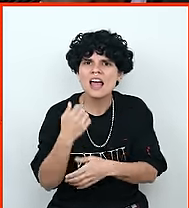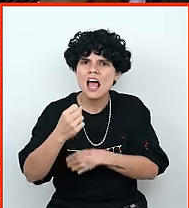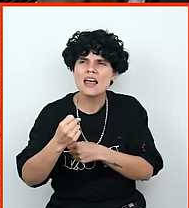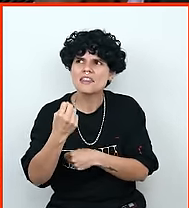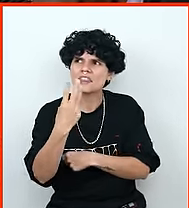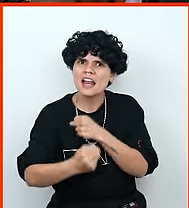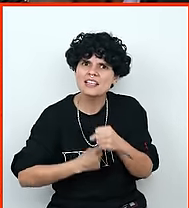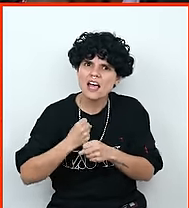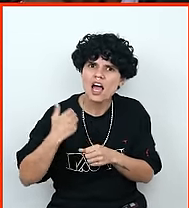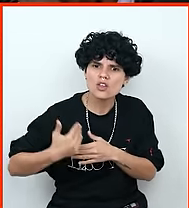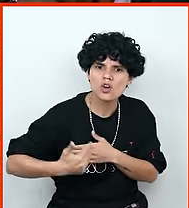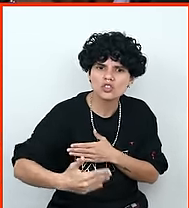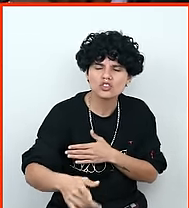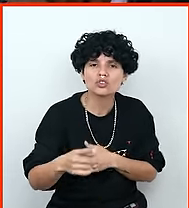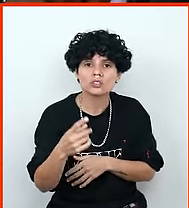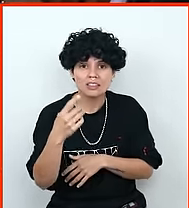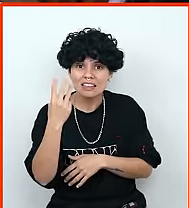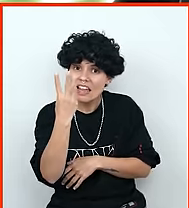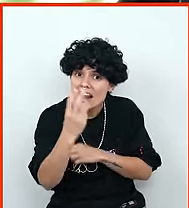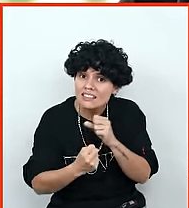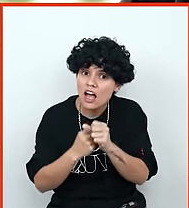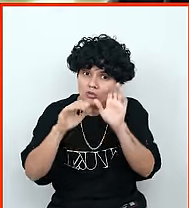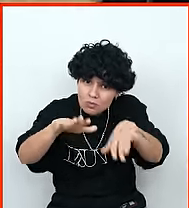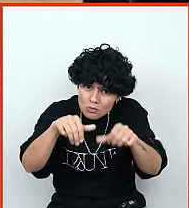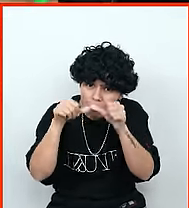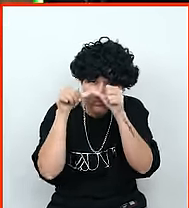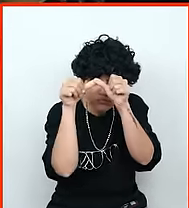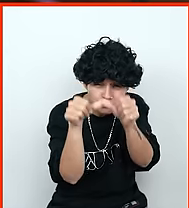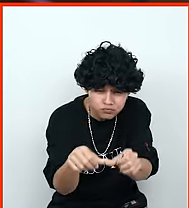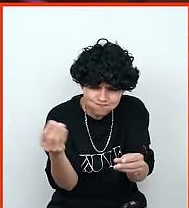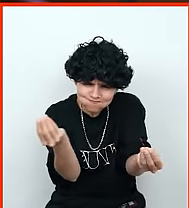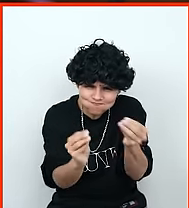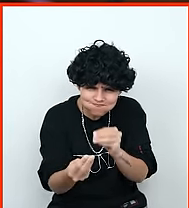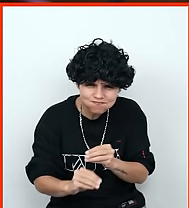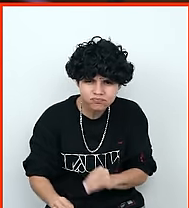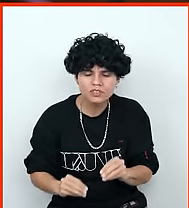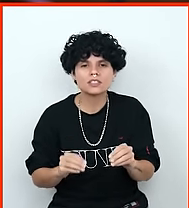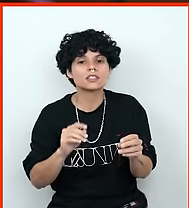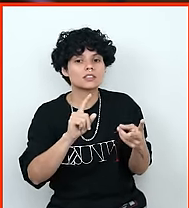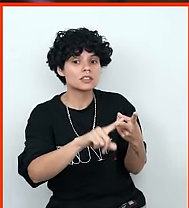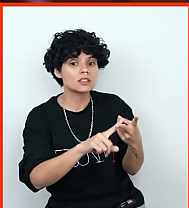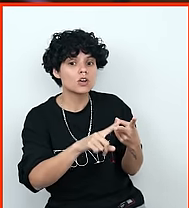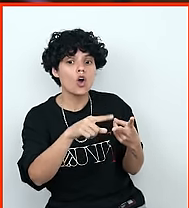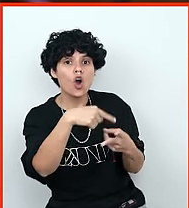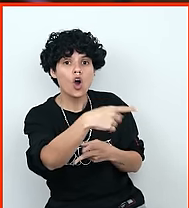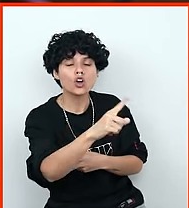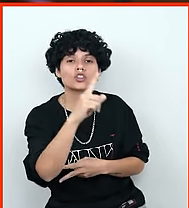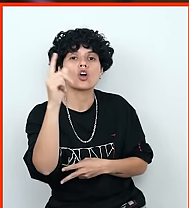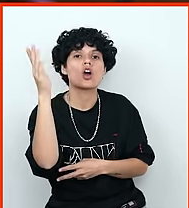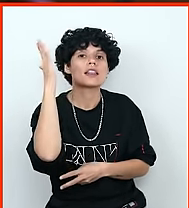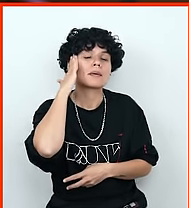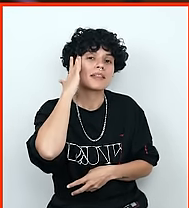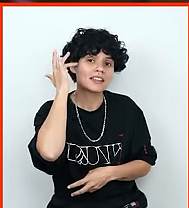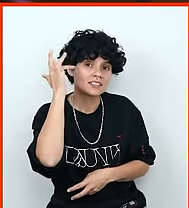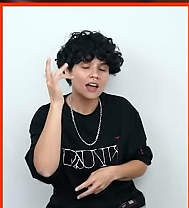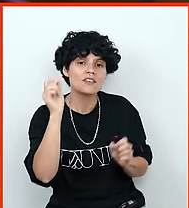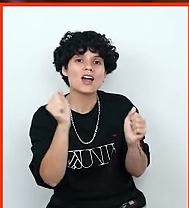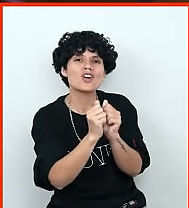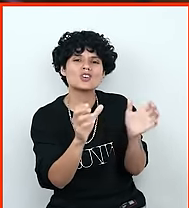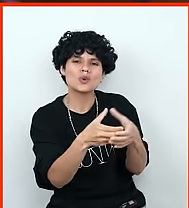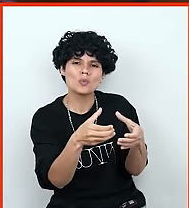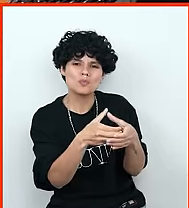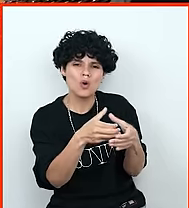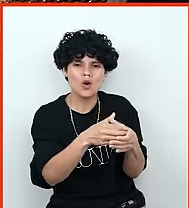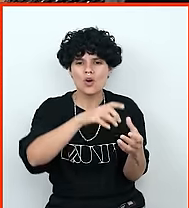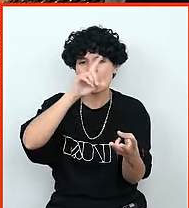3 años prácticamente. Haciendo este disco, sí. 3 años haciendo un disco. Sí. Wow. No, y paralelo a eso tiene que salir el disco de Mente Sabia Crew también, que es como el grupo con el